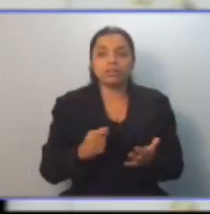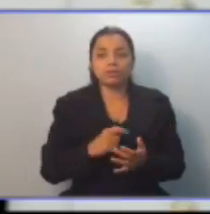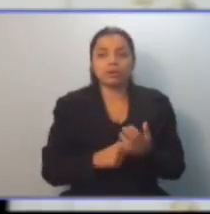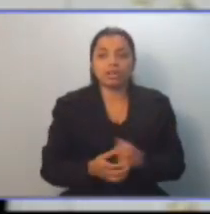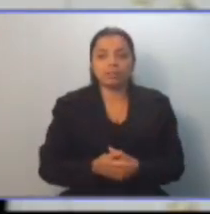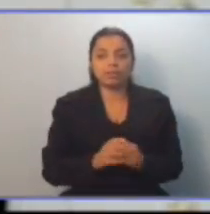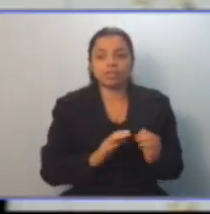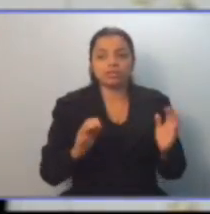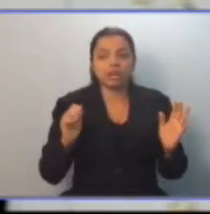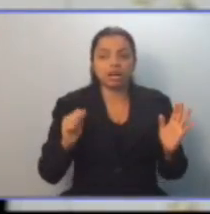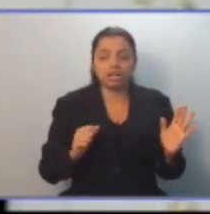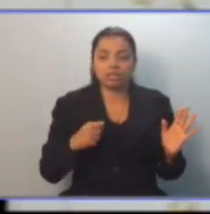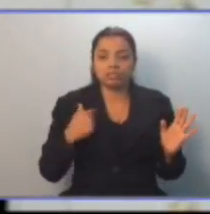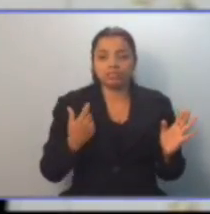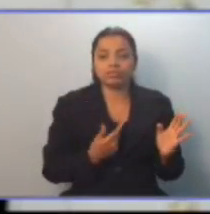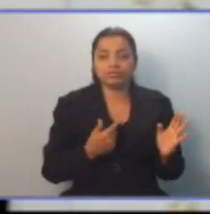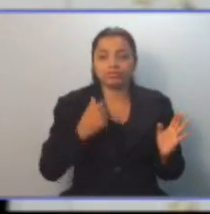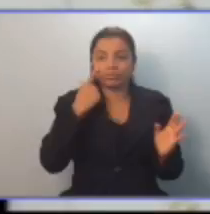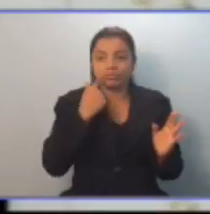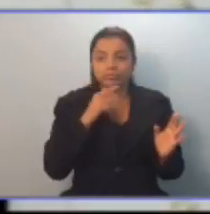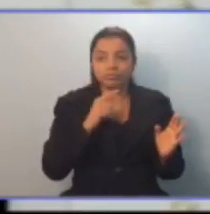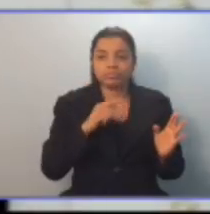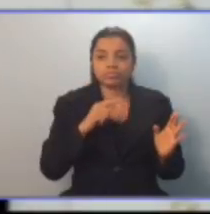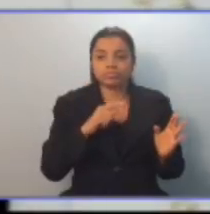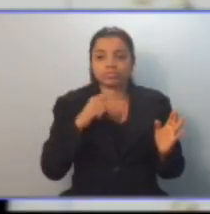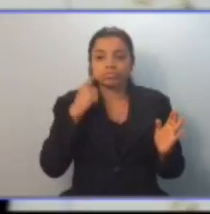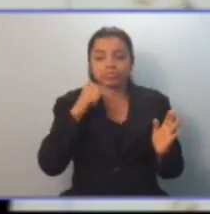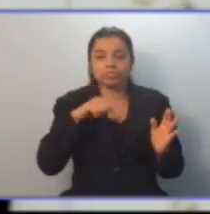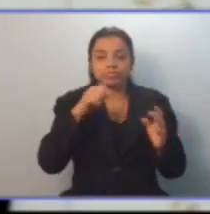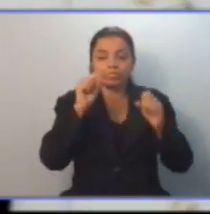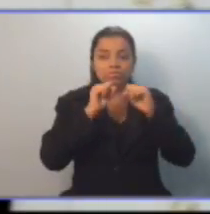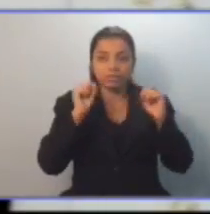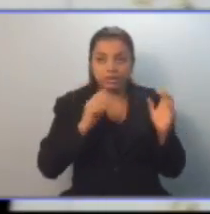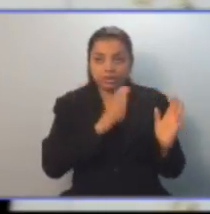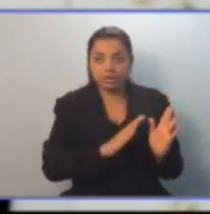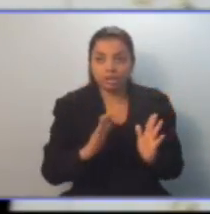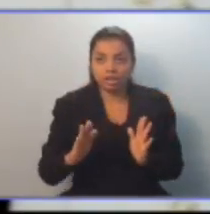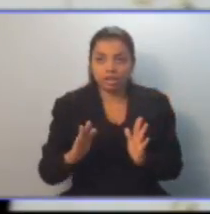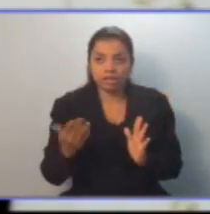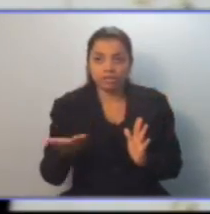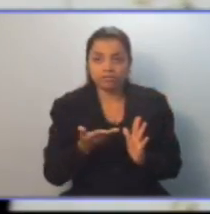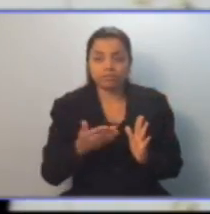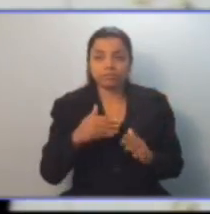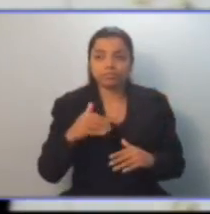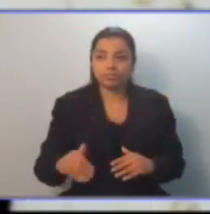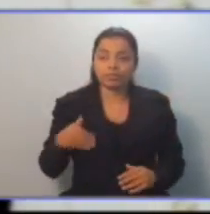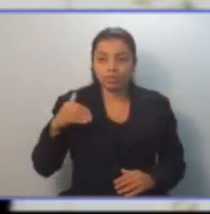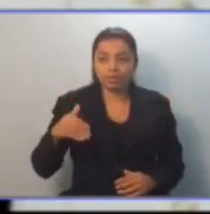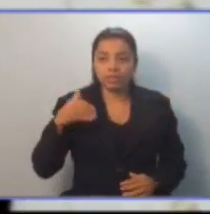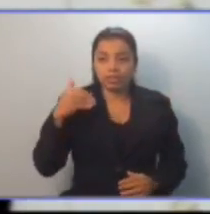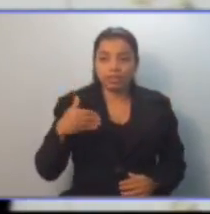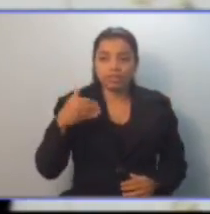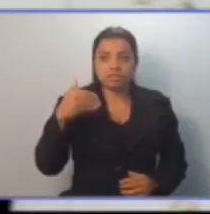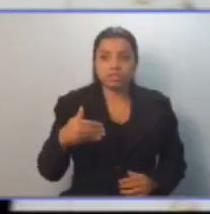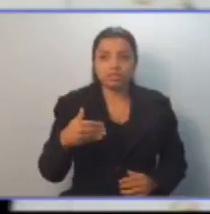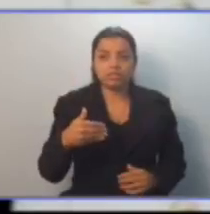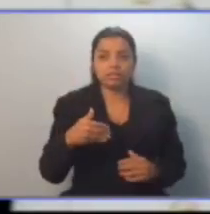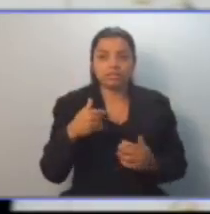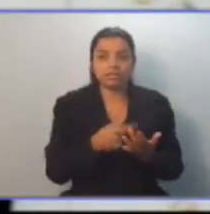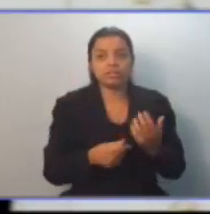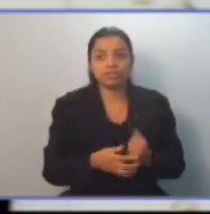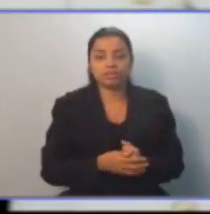que esté normado, no es algo que se haga sistemáticamente, se puede hacer, como decir, al final de cada año, pero eso debería